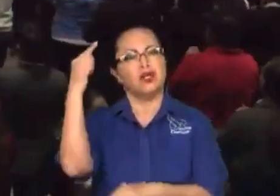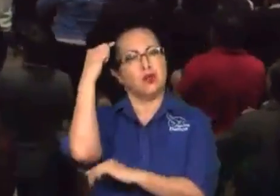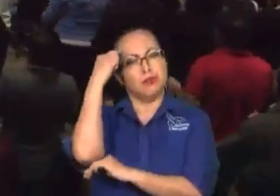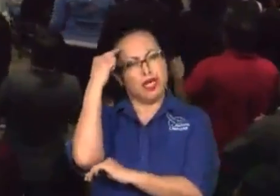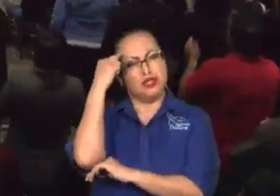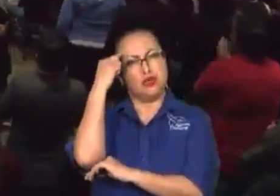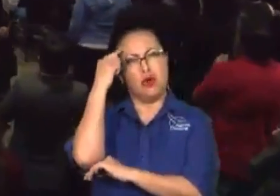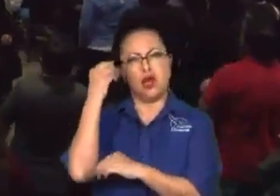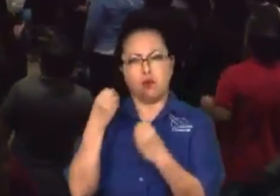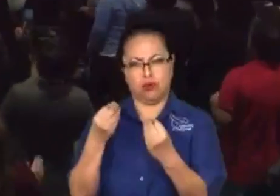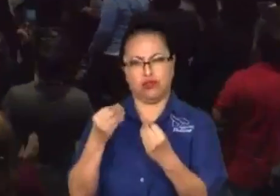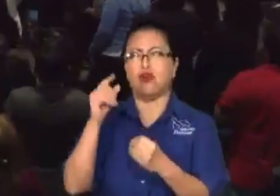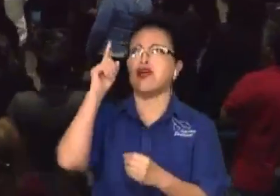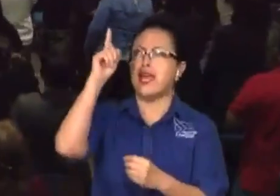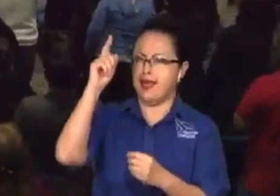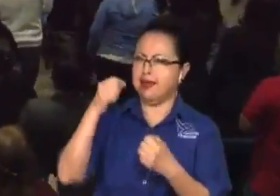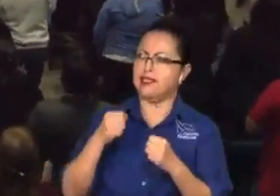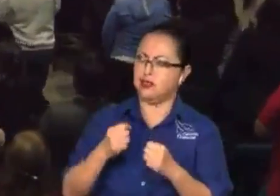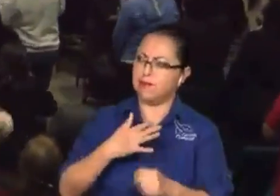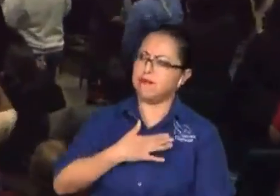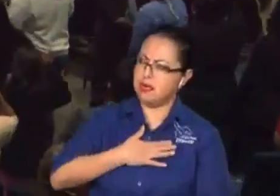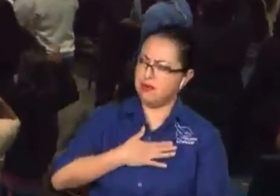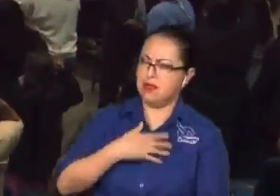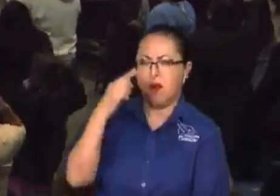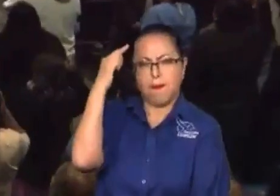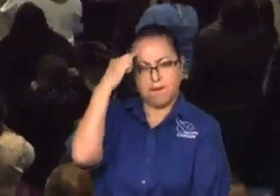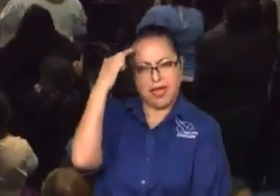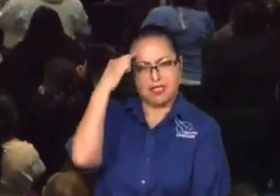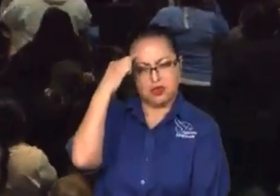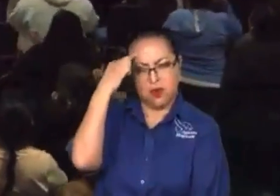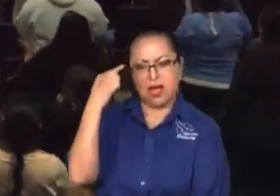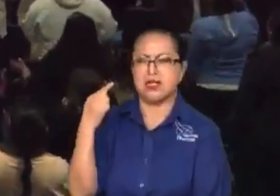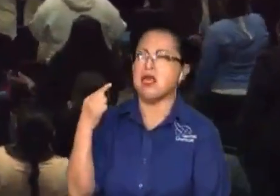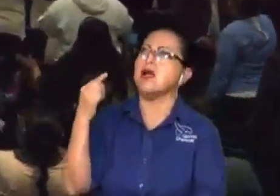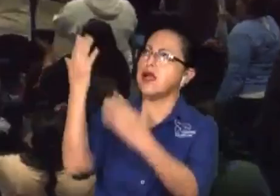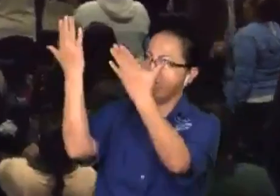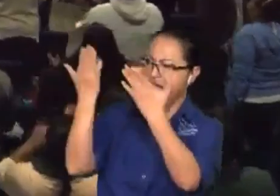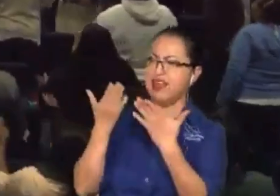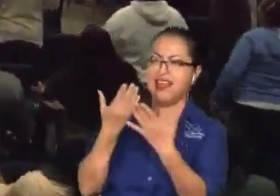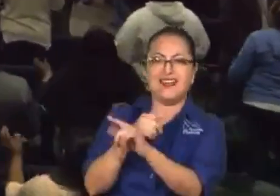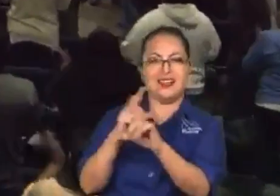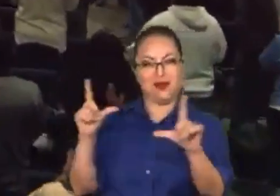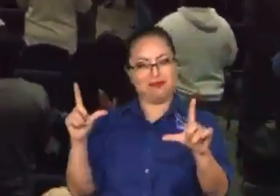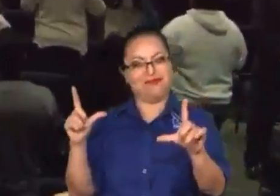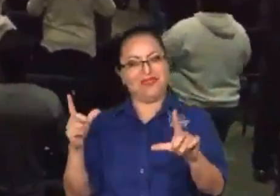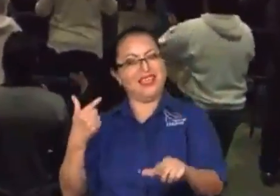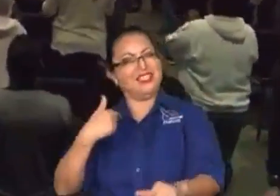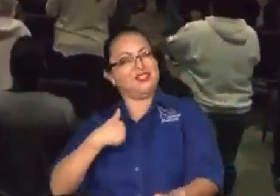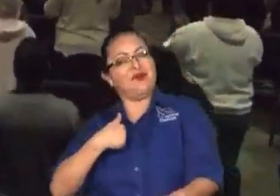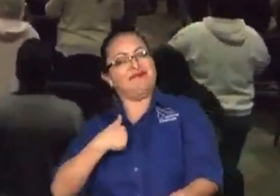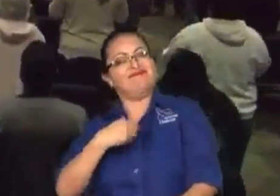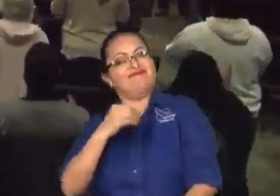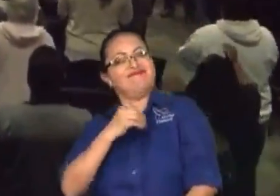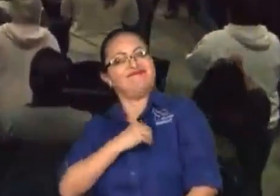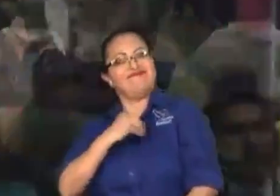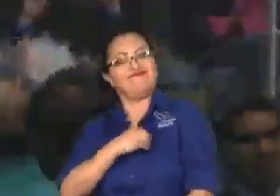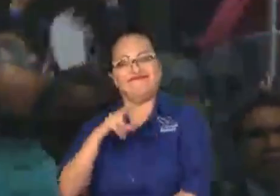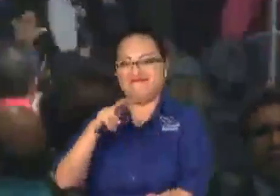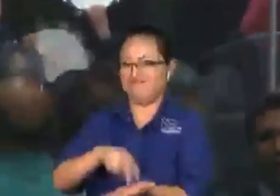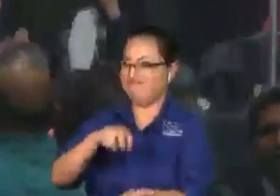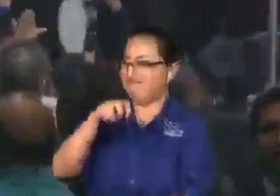Cuando pienso en lo mucho que hizo por mí, cuando pienso en el día que me libero, quiero saltar.